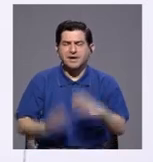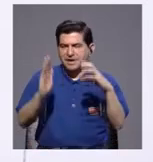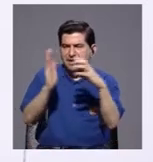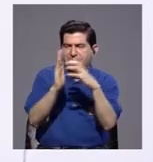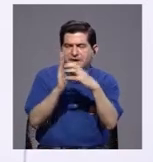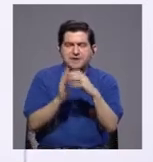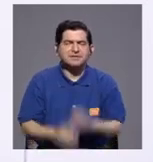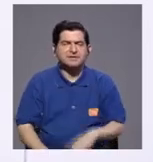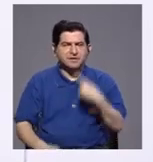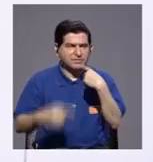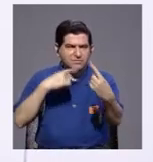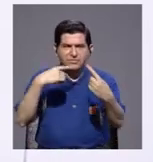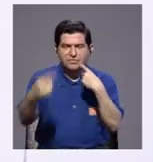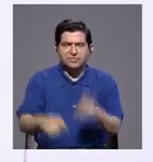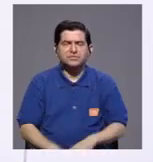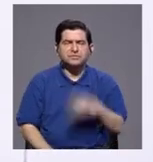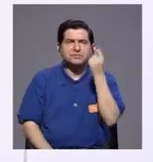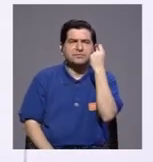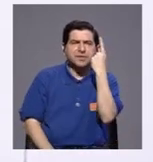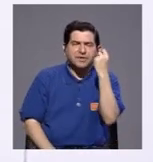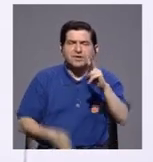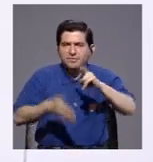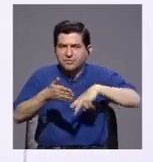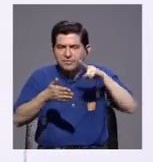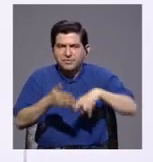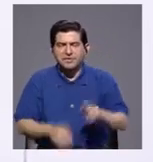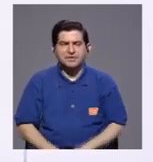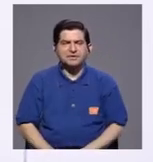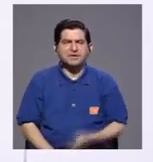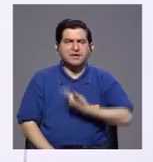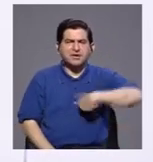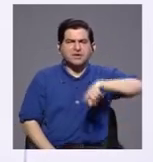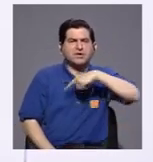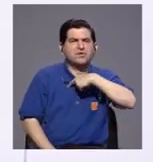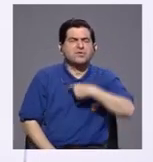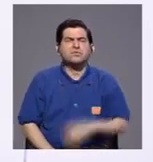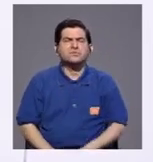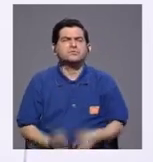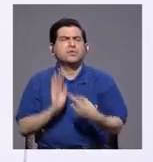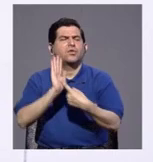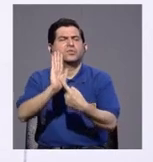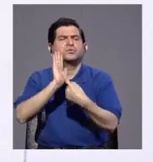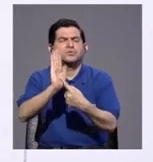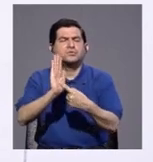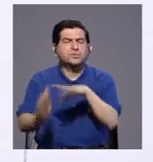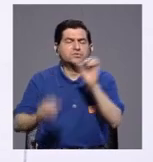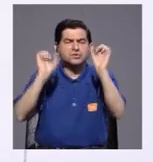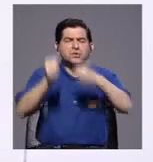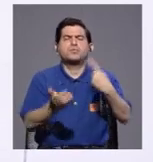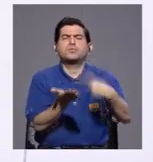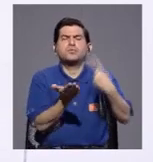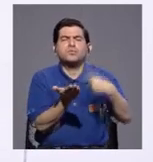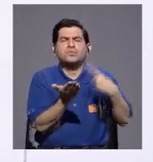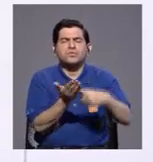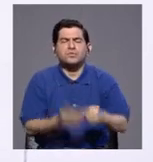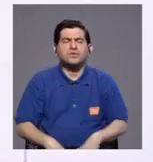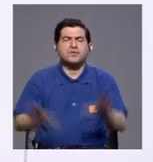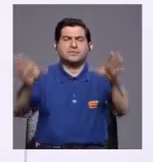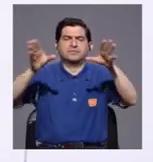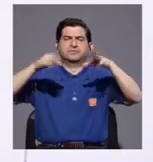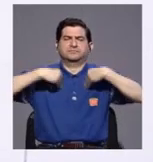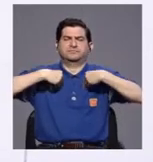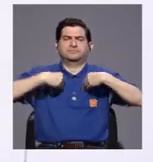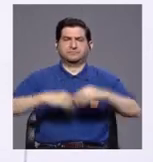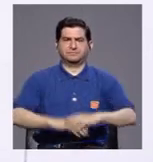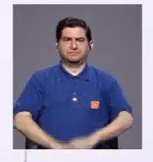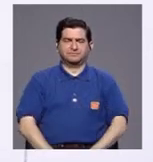puedan comprender leer y entender que lo que nosotros les estamos presentando y que puedan discutirlo y asimilarlo